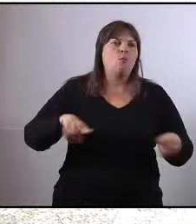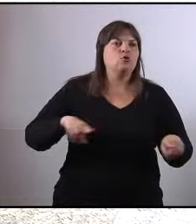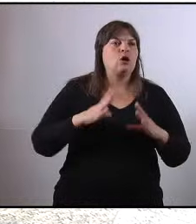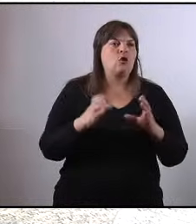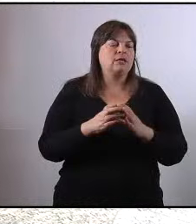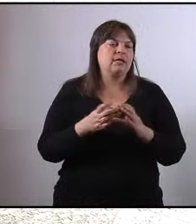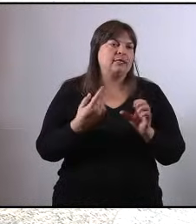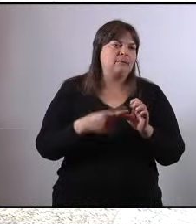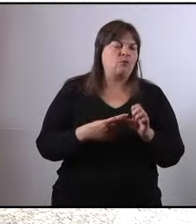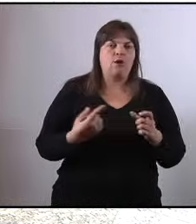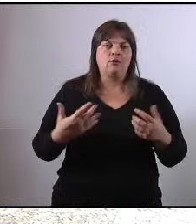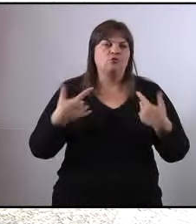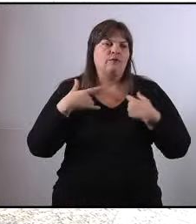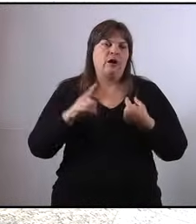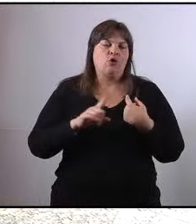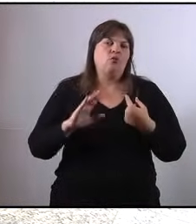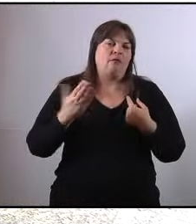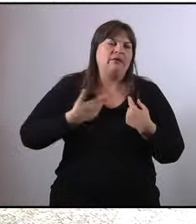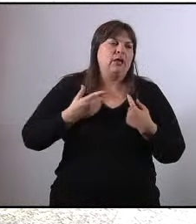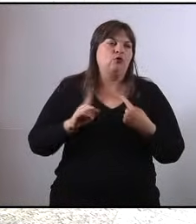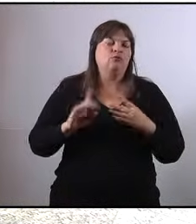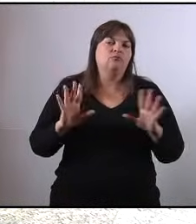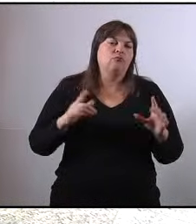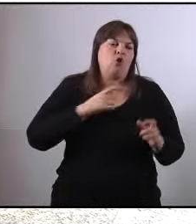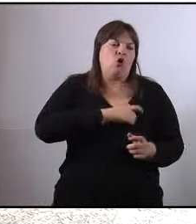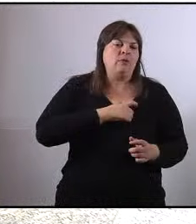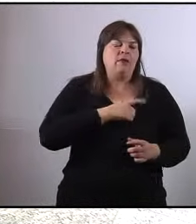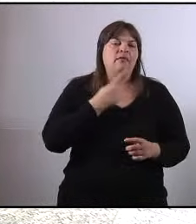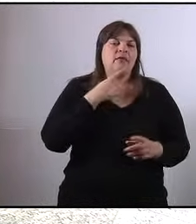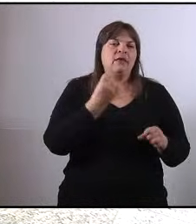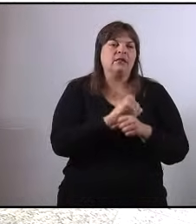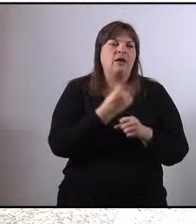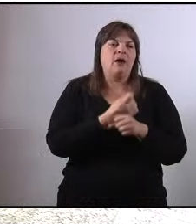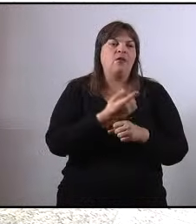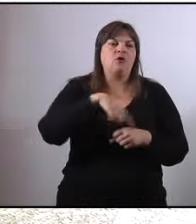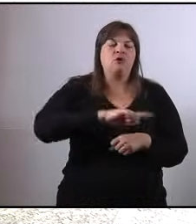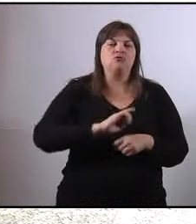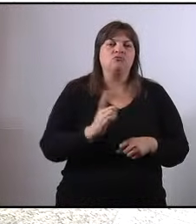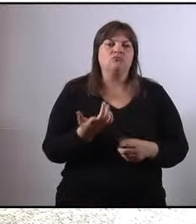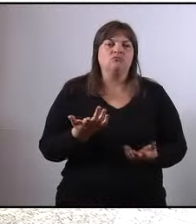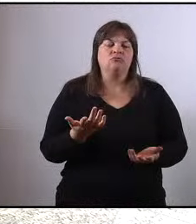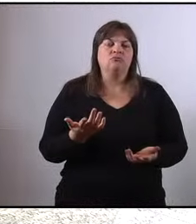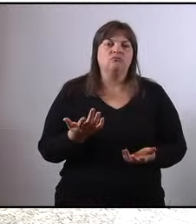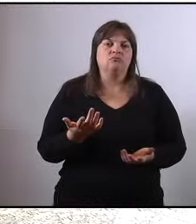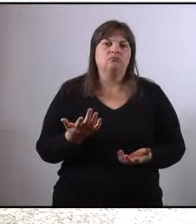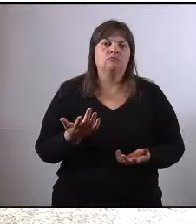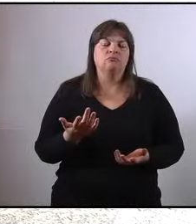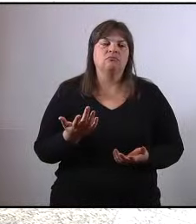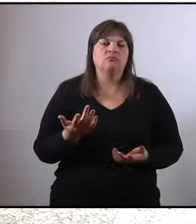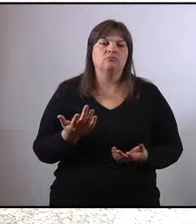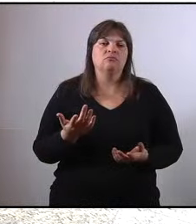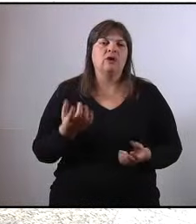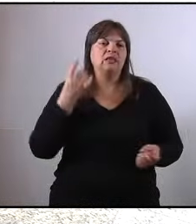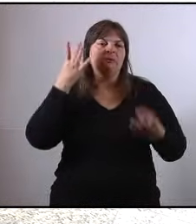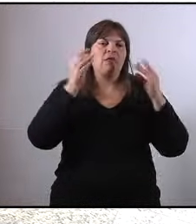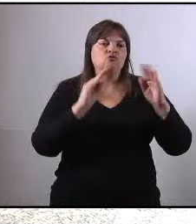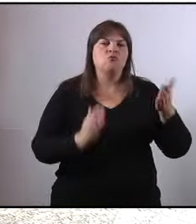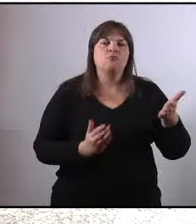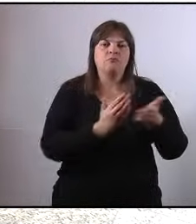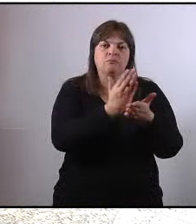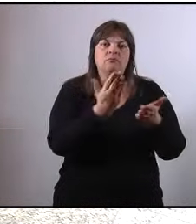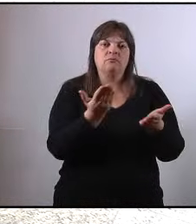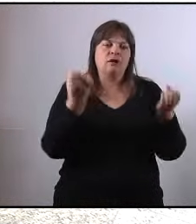Extremadura. Desde el comité están diciendo los trabajadores que ellos sí se va a ver interrumpida de alguna manera